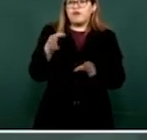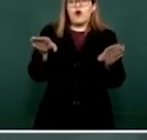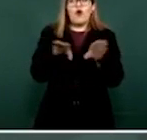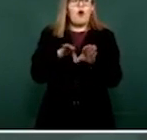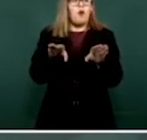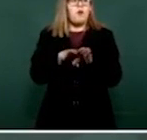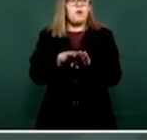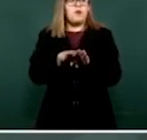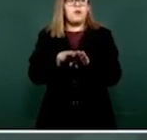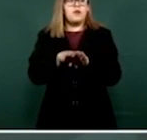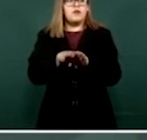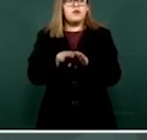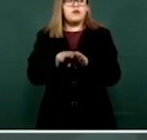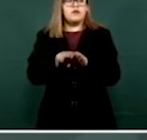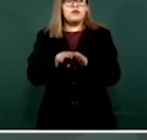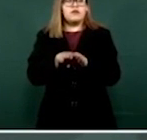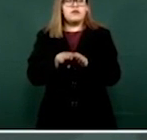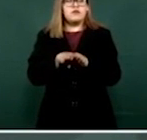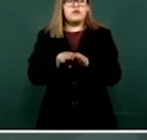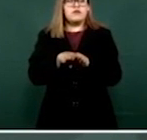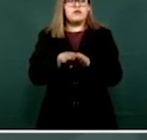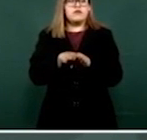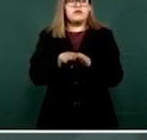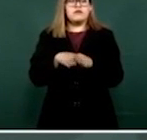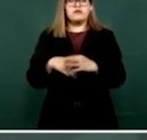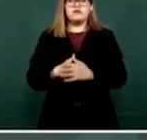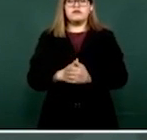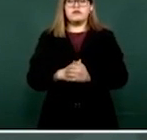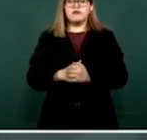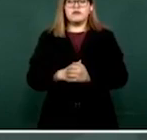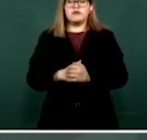invocar a los